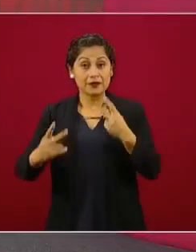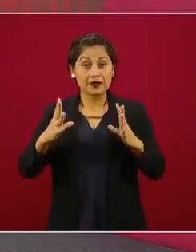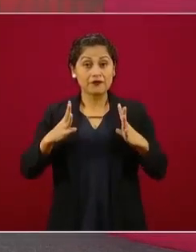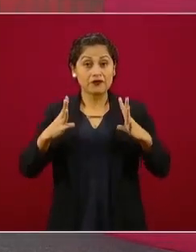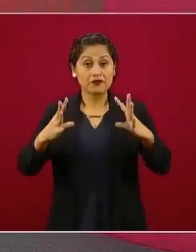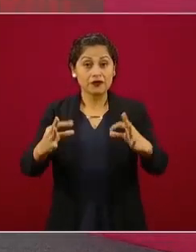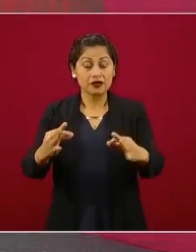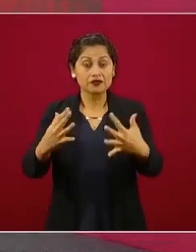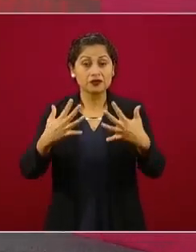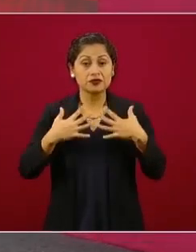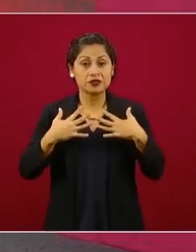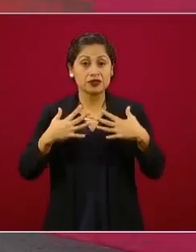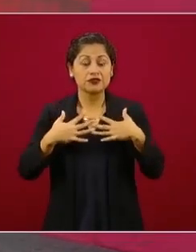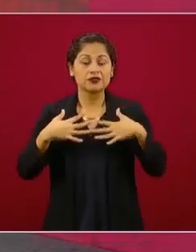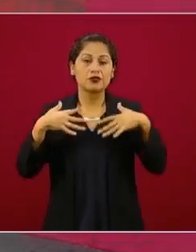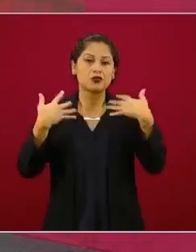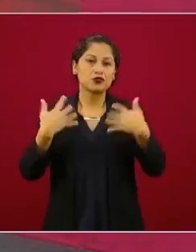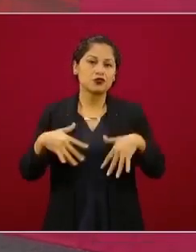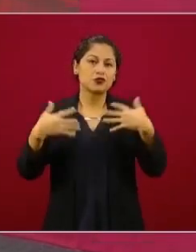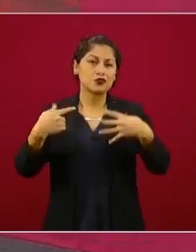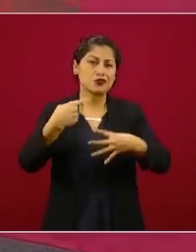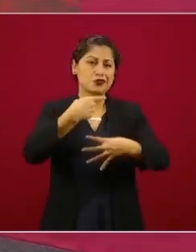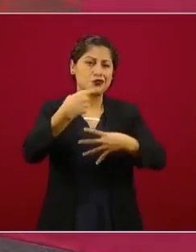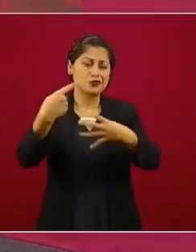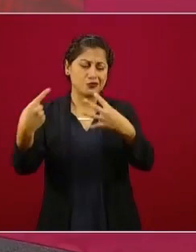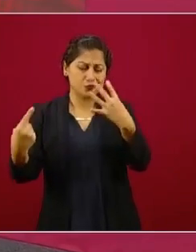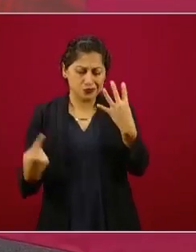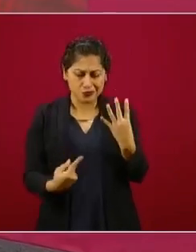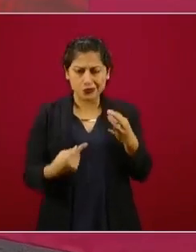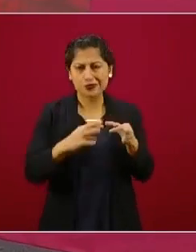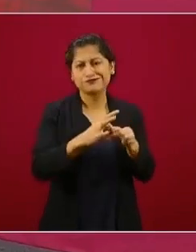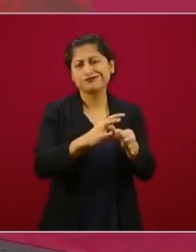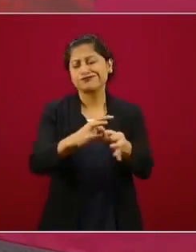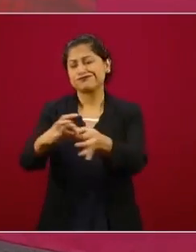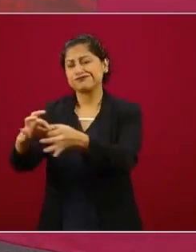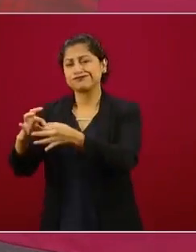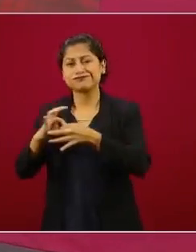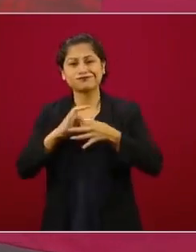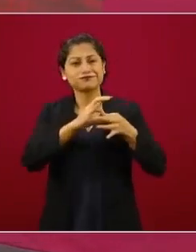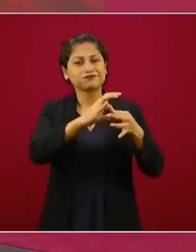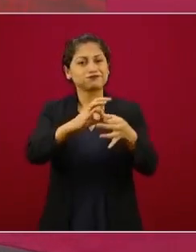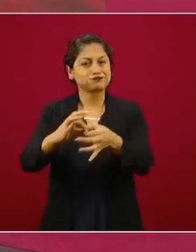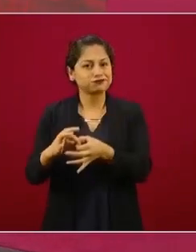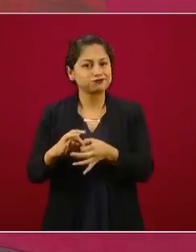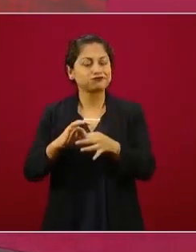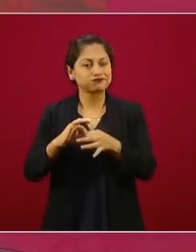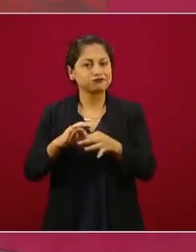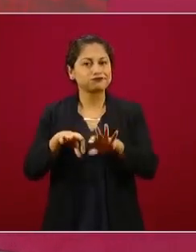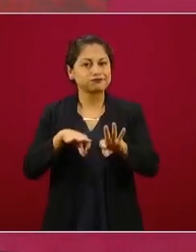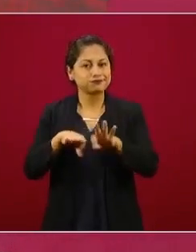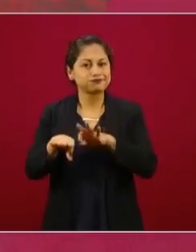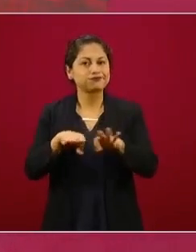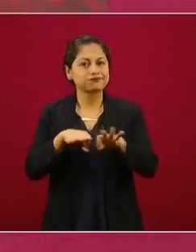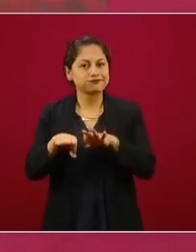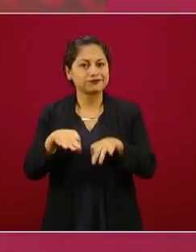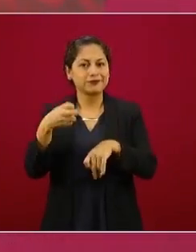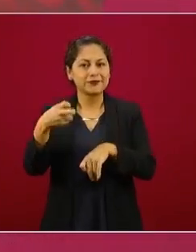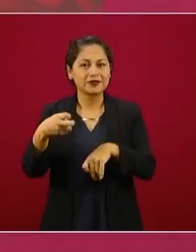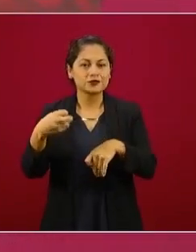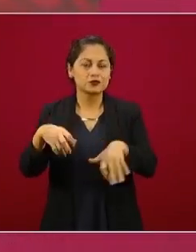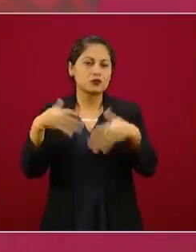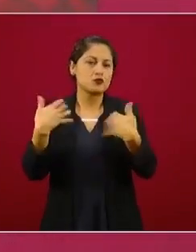Entonces, estamos trabajando en unidad. Esto es muy